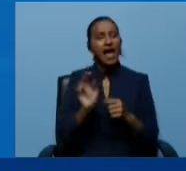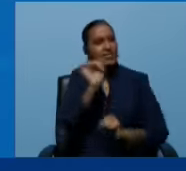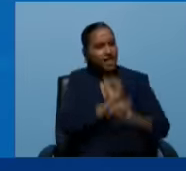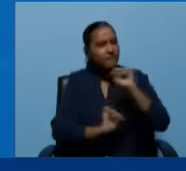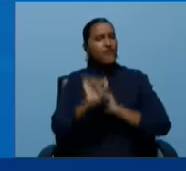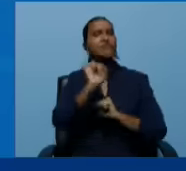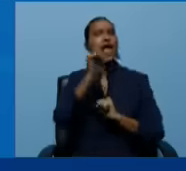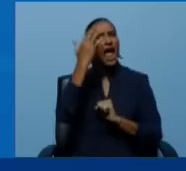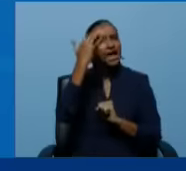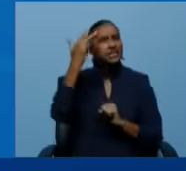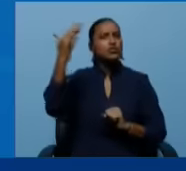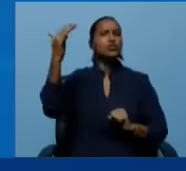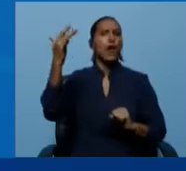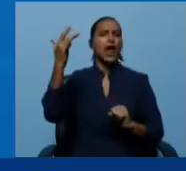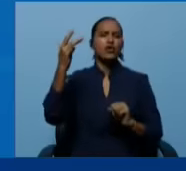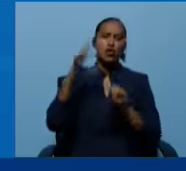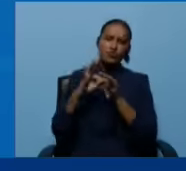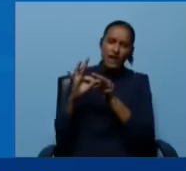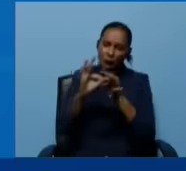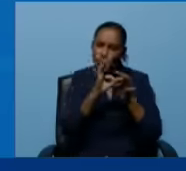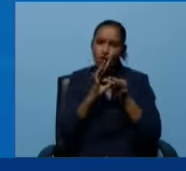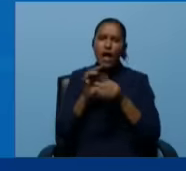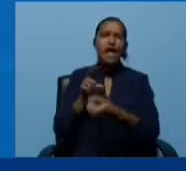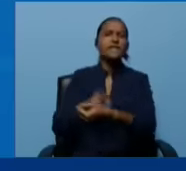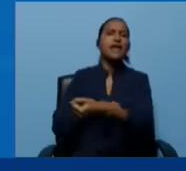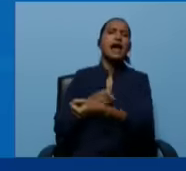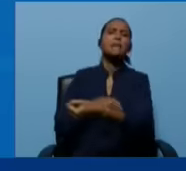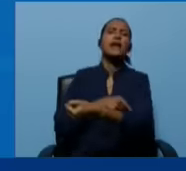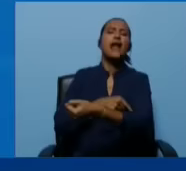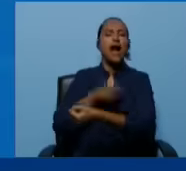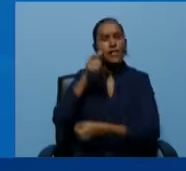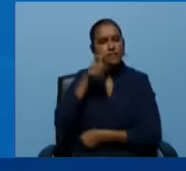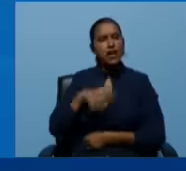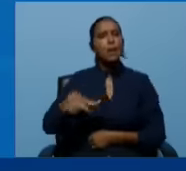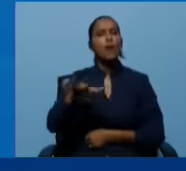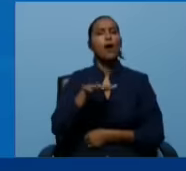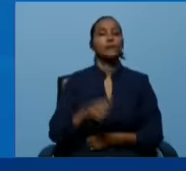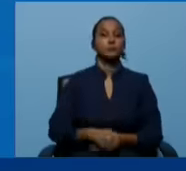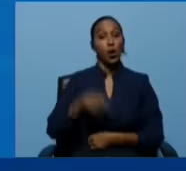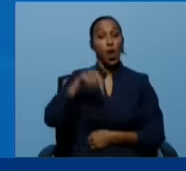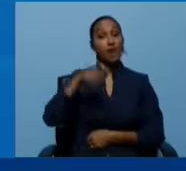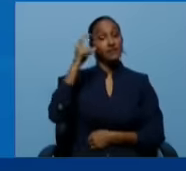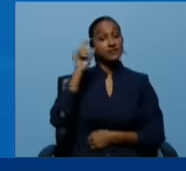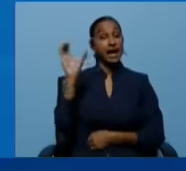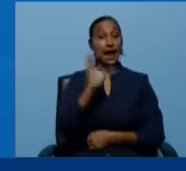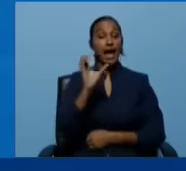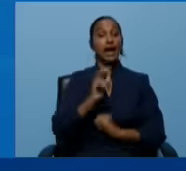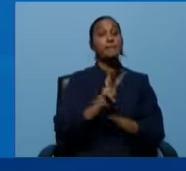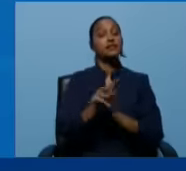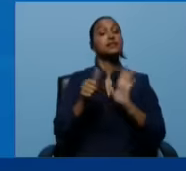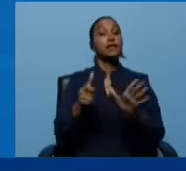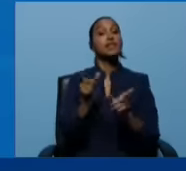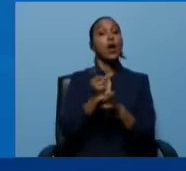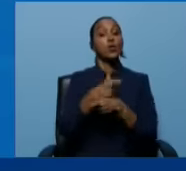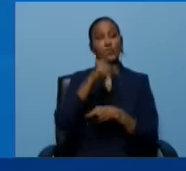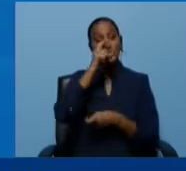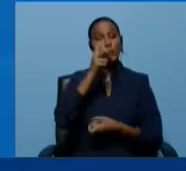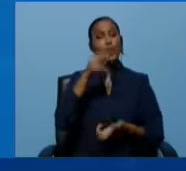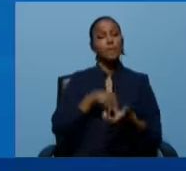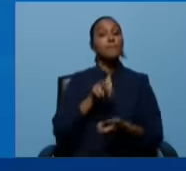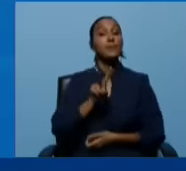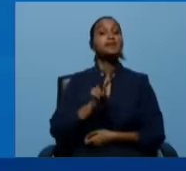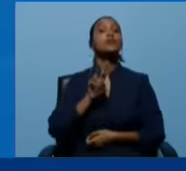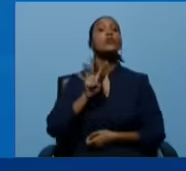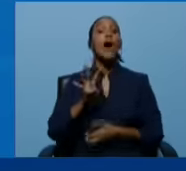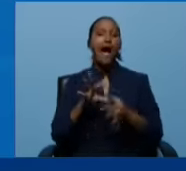unión y la hermandad de nuestros próceres y pueblo. Caracas, 26 de agosto del 2024, Alianza